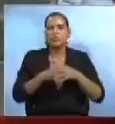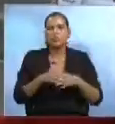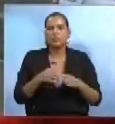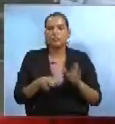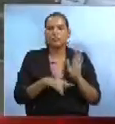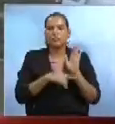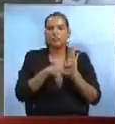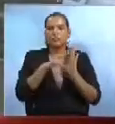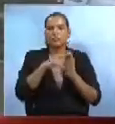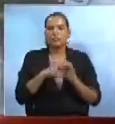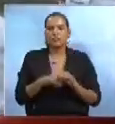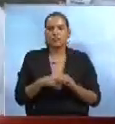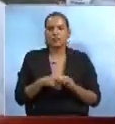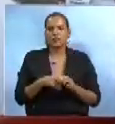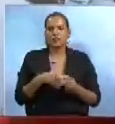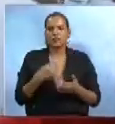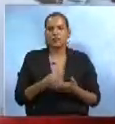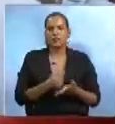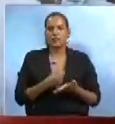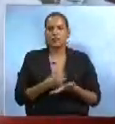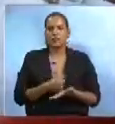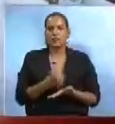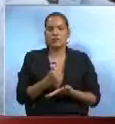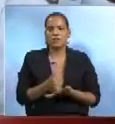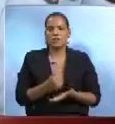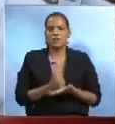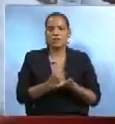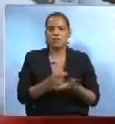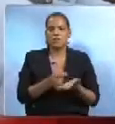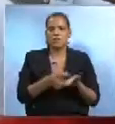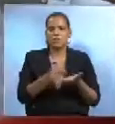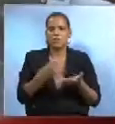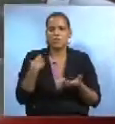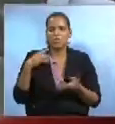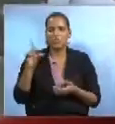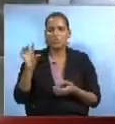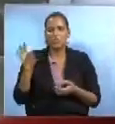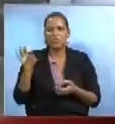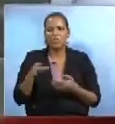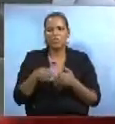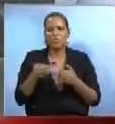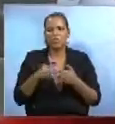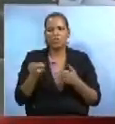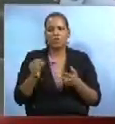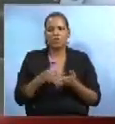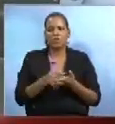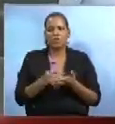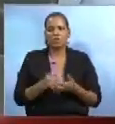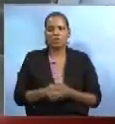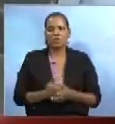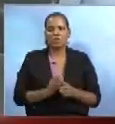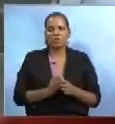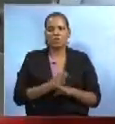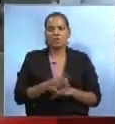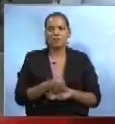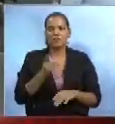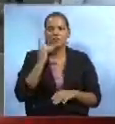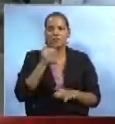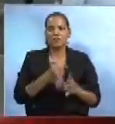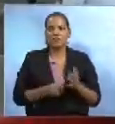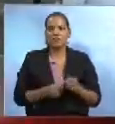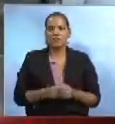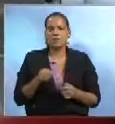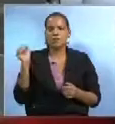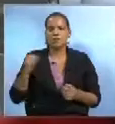de hormigón, se le va a dar un bono de $9,000, me hago una pregunta, y luego se agrega de que